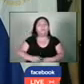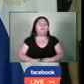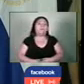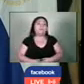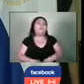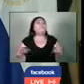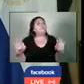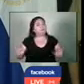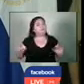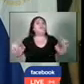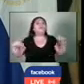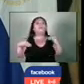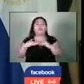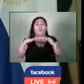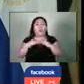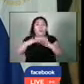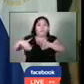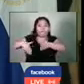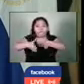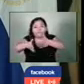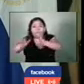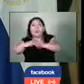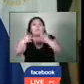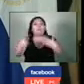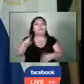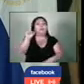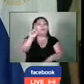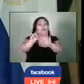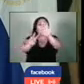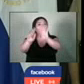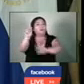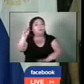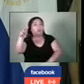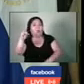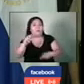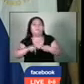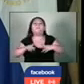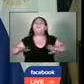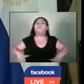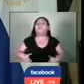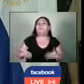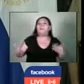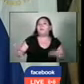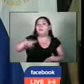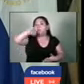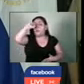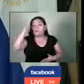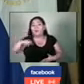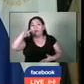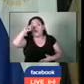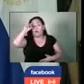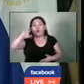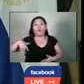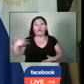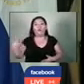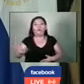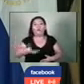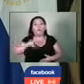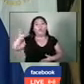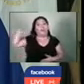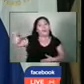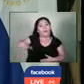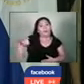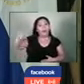Pero además, va a conectar con otra obra de 17 kilómetros. Vamos a hacer inicialmente el primer paso de desnivel de la zona